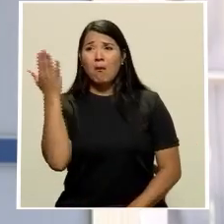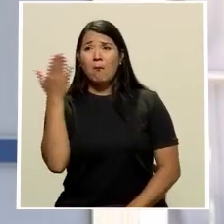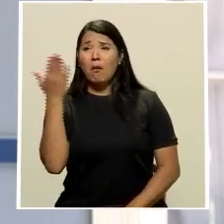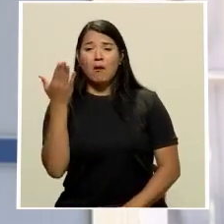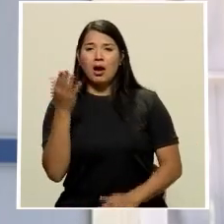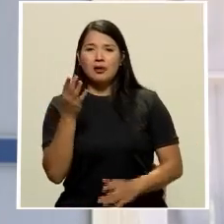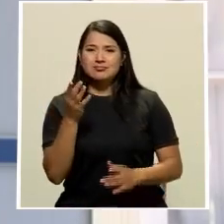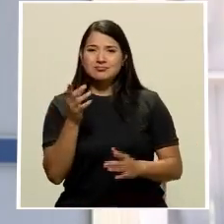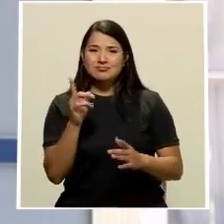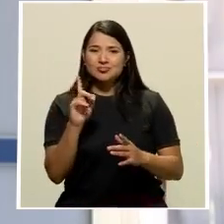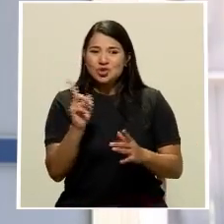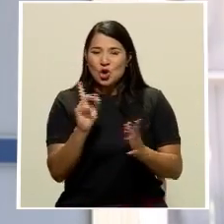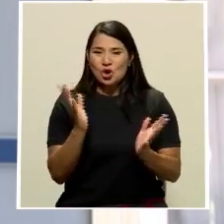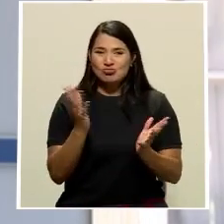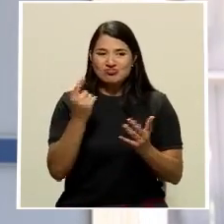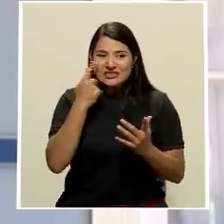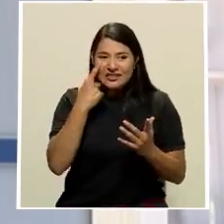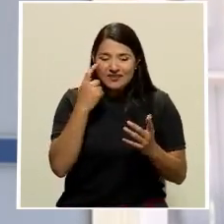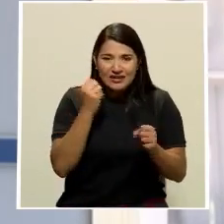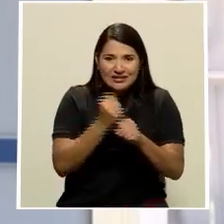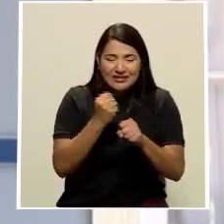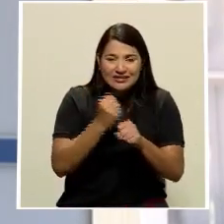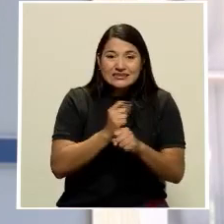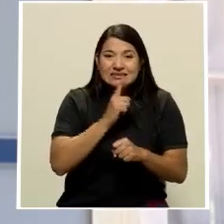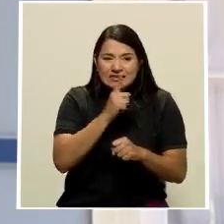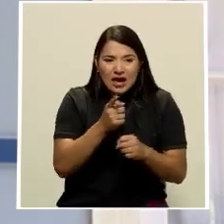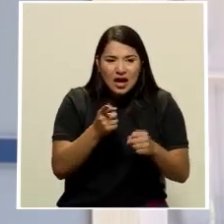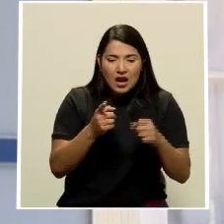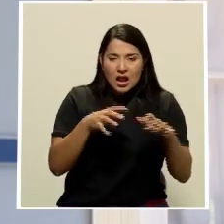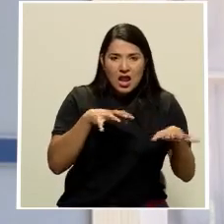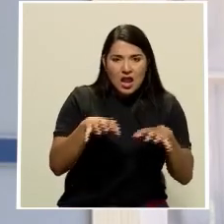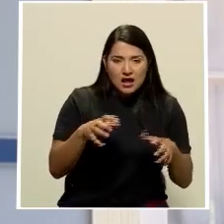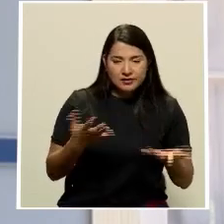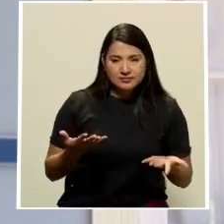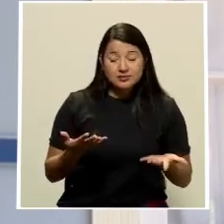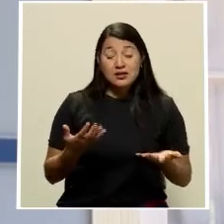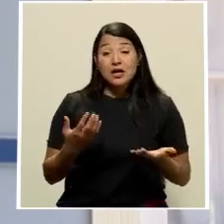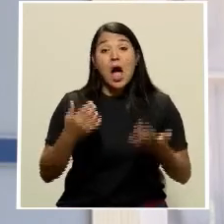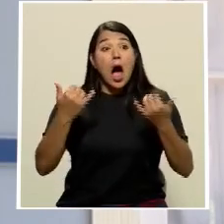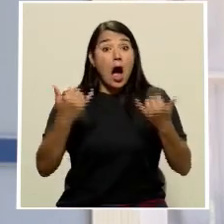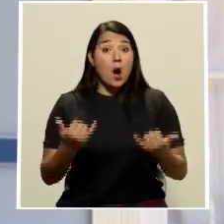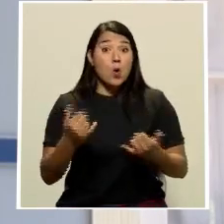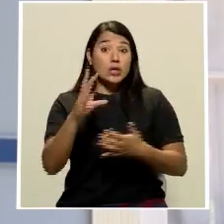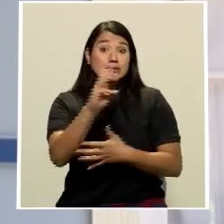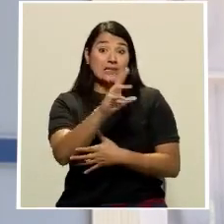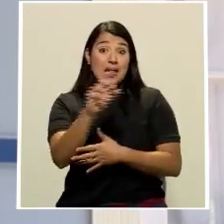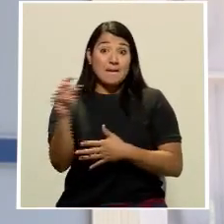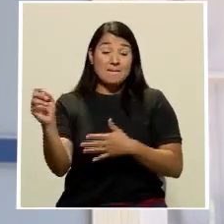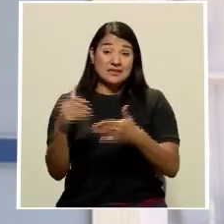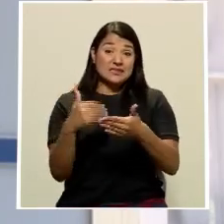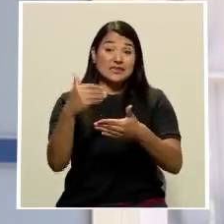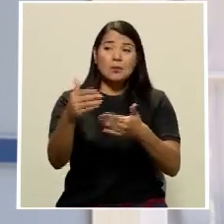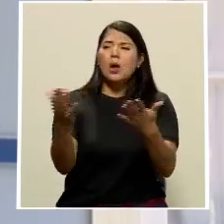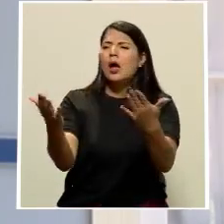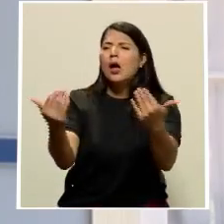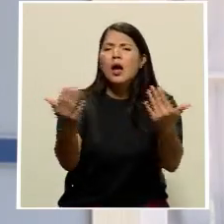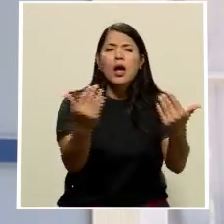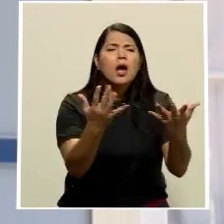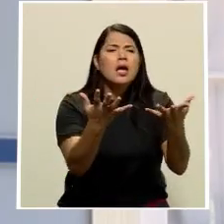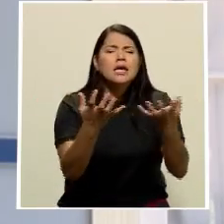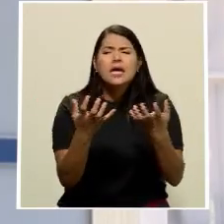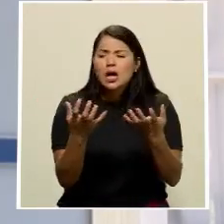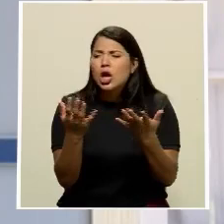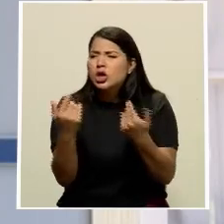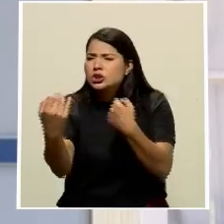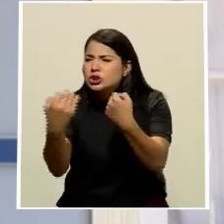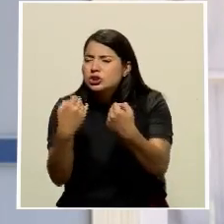en acciones. Y no es de recibo que 6 meses después venga a decirnos que viene a escuchar a los sectores, que los quiere escuchar, cuando